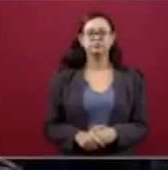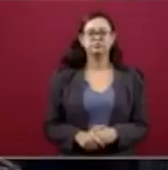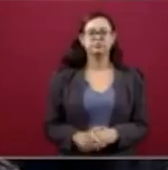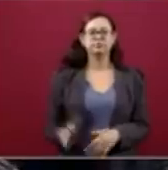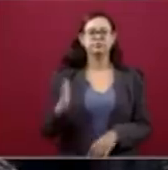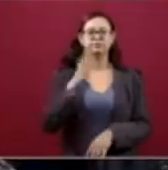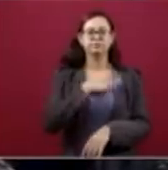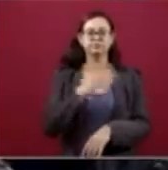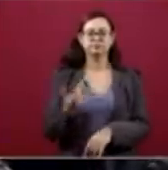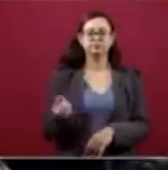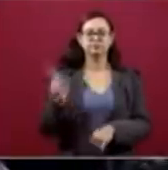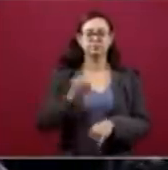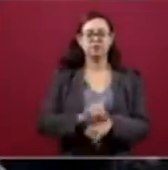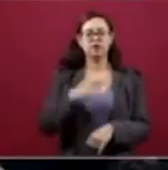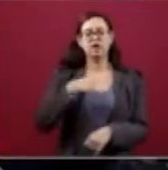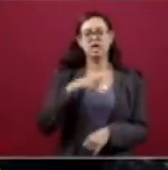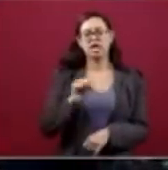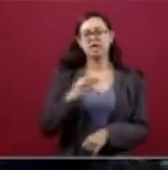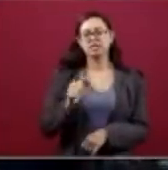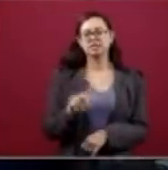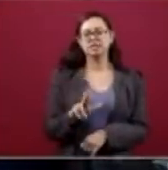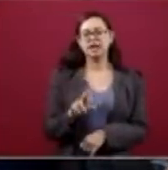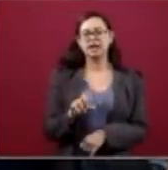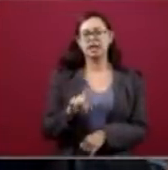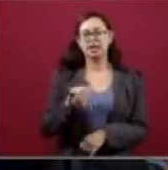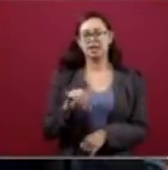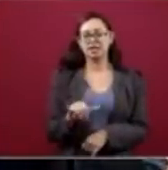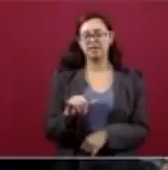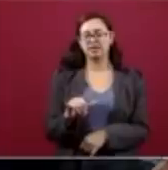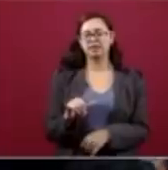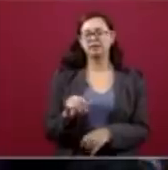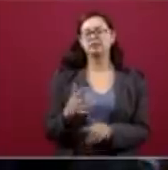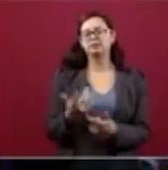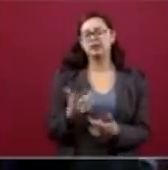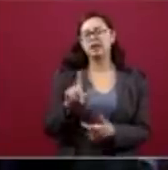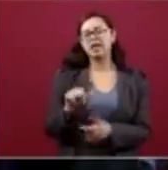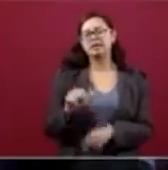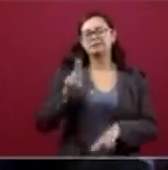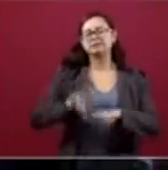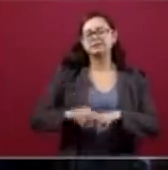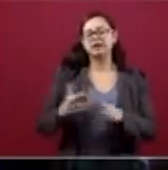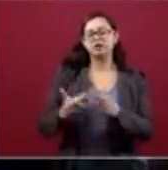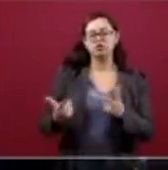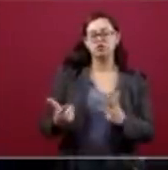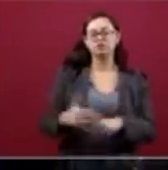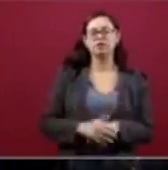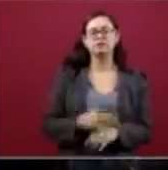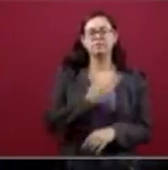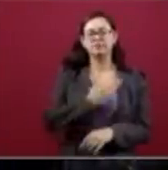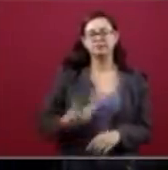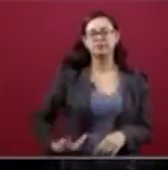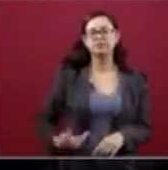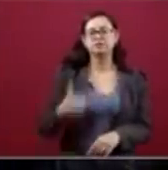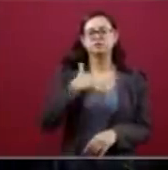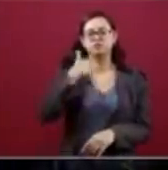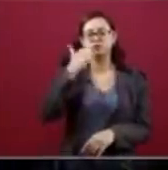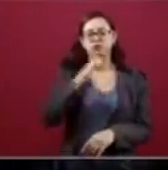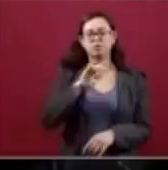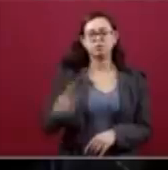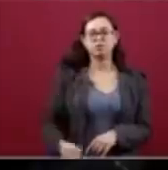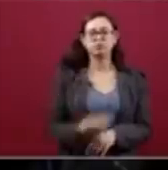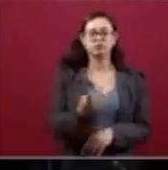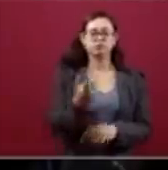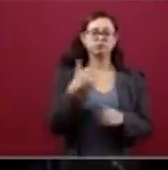Buenos días, Shareni Guzmán de La Silla Rota. Señor presidente, a mí me gustaría hacerle una pregunta en relación a algo